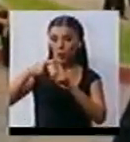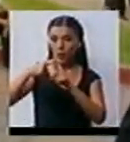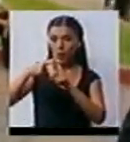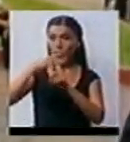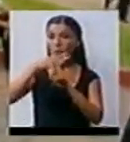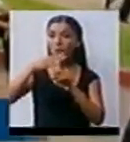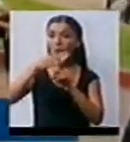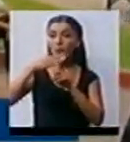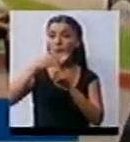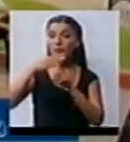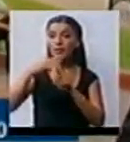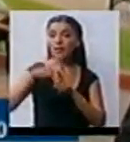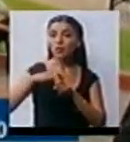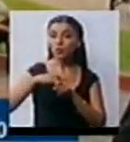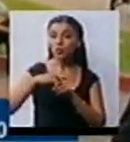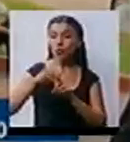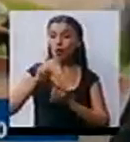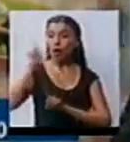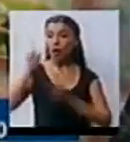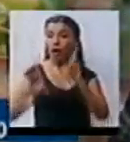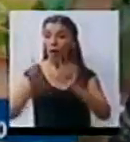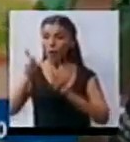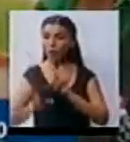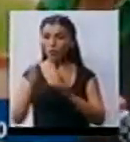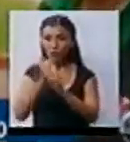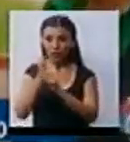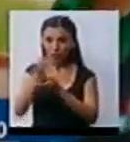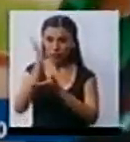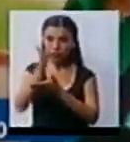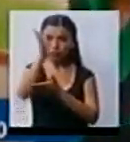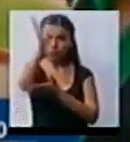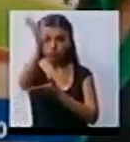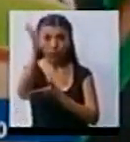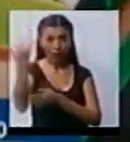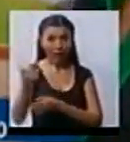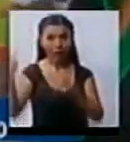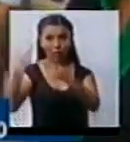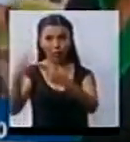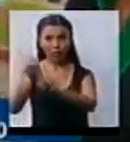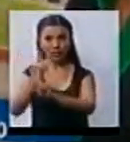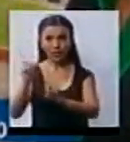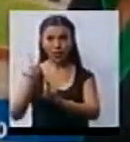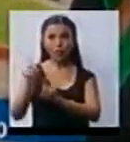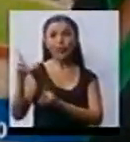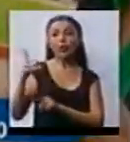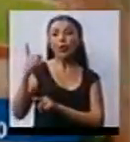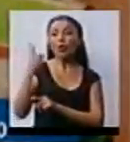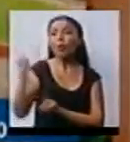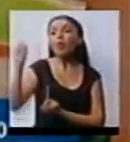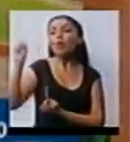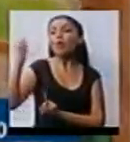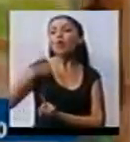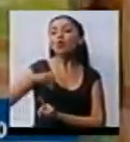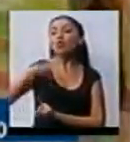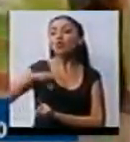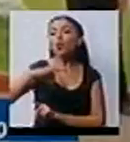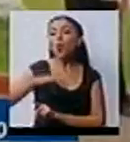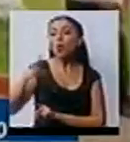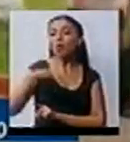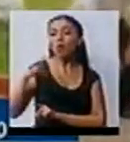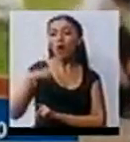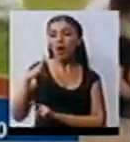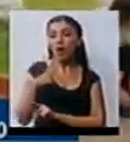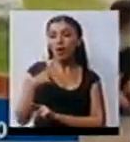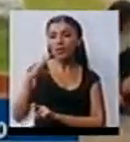los compañeros que han pasado a planta permanente. También tenemos que decir que no solo había una diferencia en el sentido del